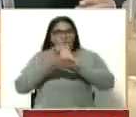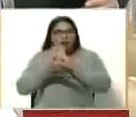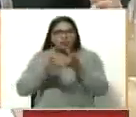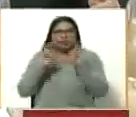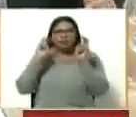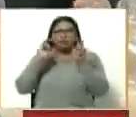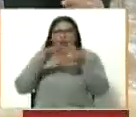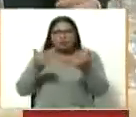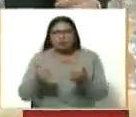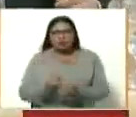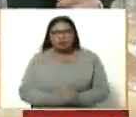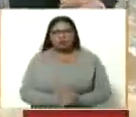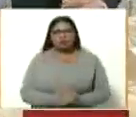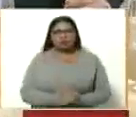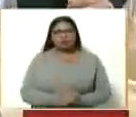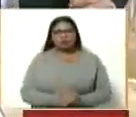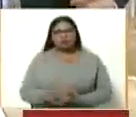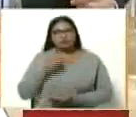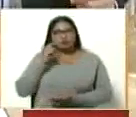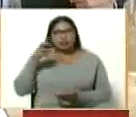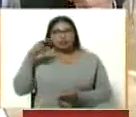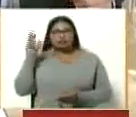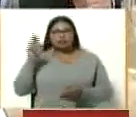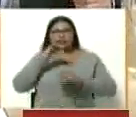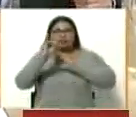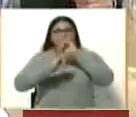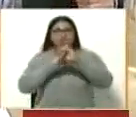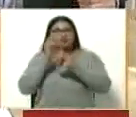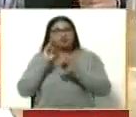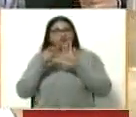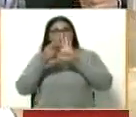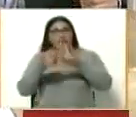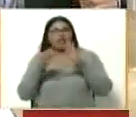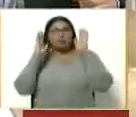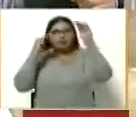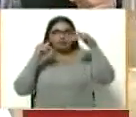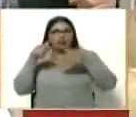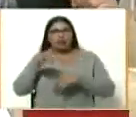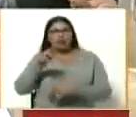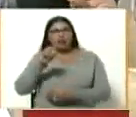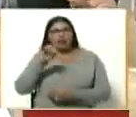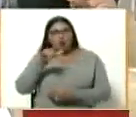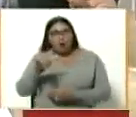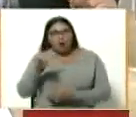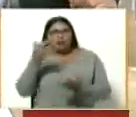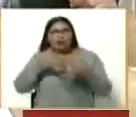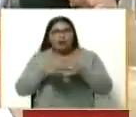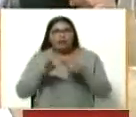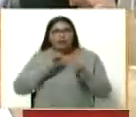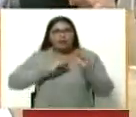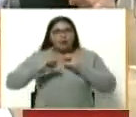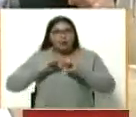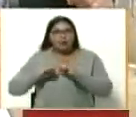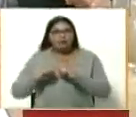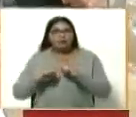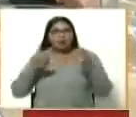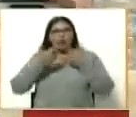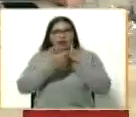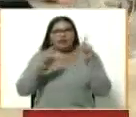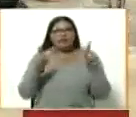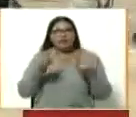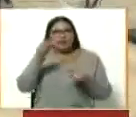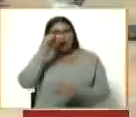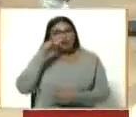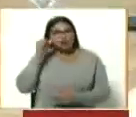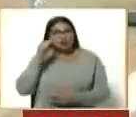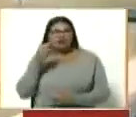tema. Ha sido sonado a nivel internacional y acá vamos a abordarlo con Roy López. Él es integrante del movimiento Frit Alessá.